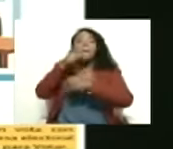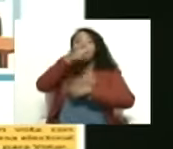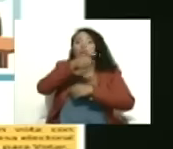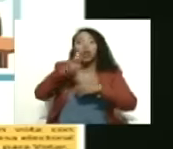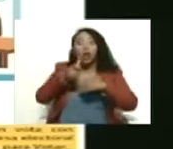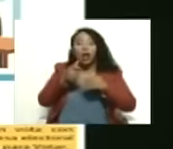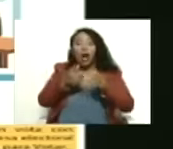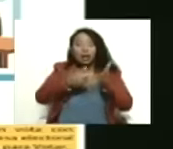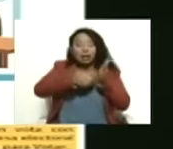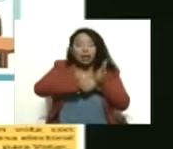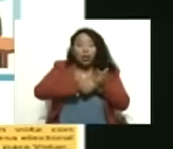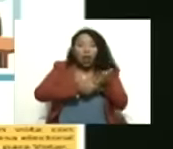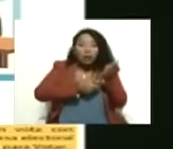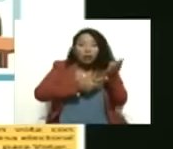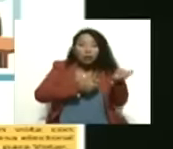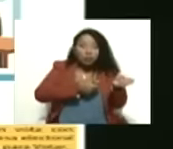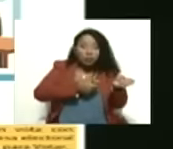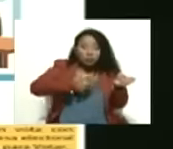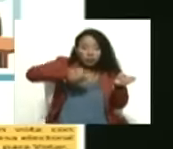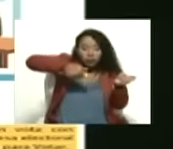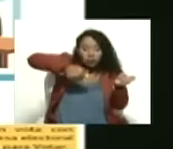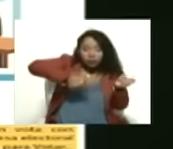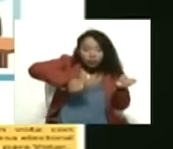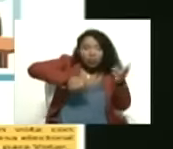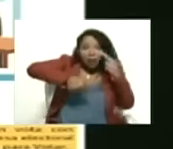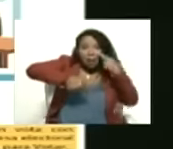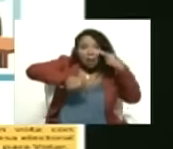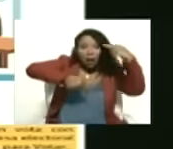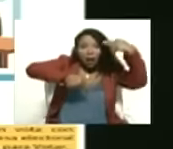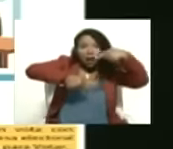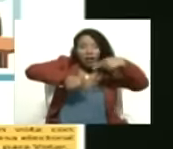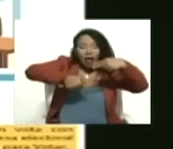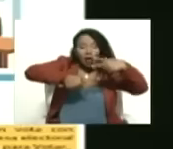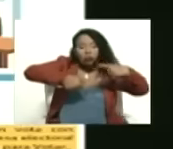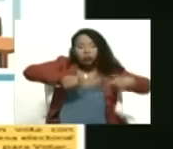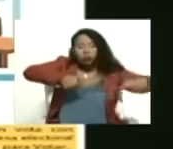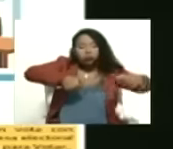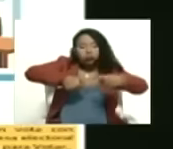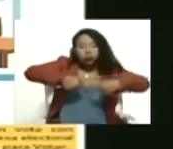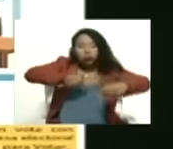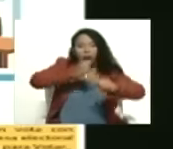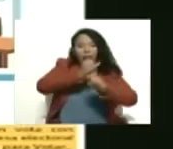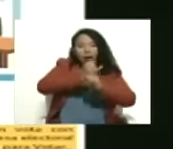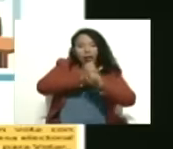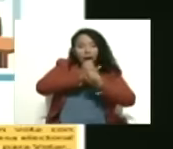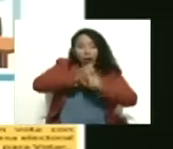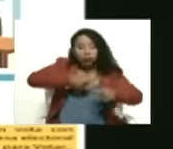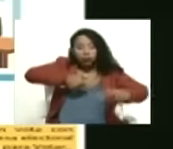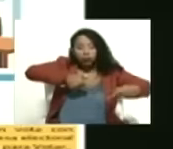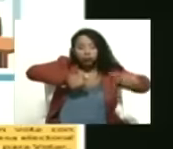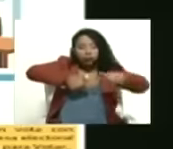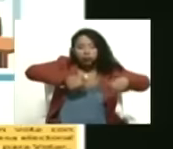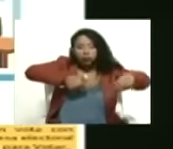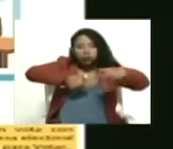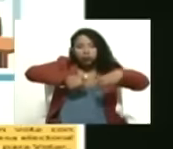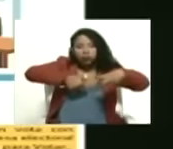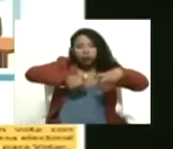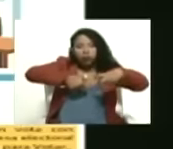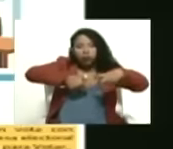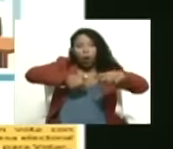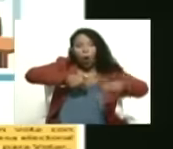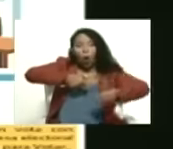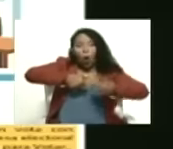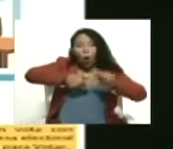identifica pone el dedo en el capt huella para que la única el único mecanismo para desbloquear las máquinas de votación en